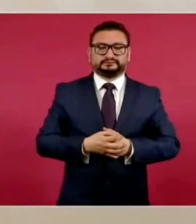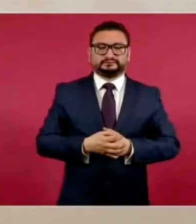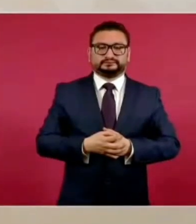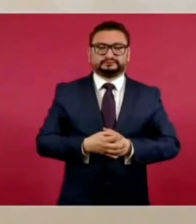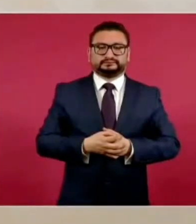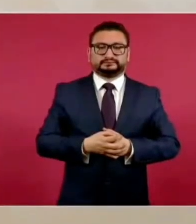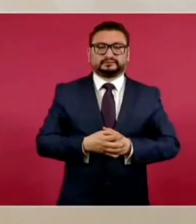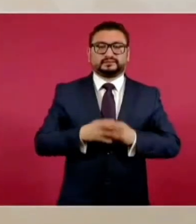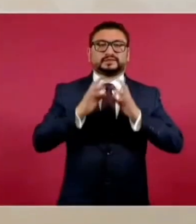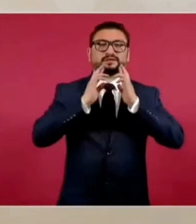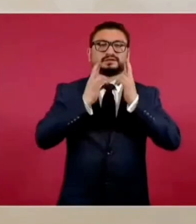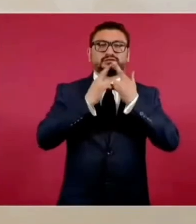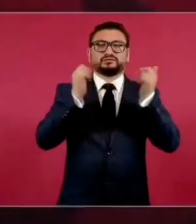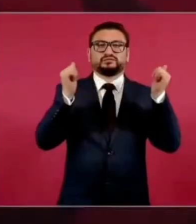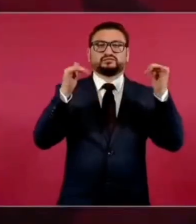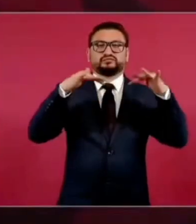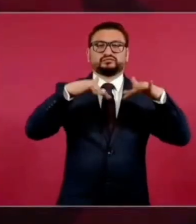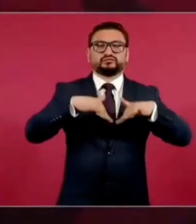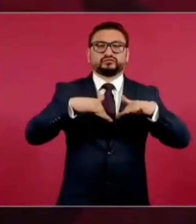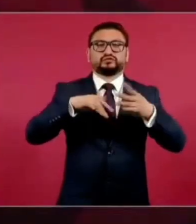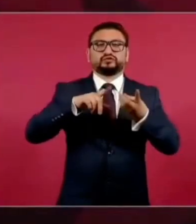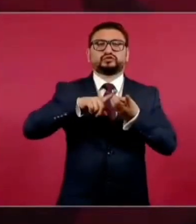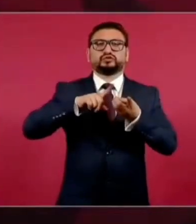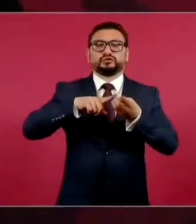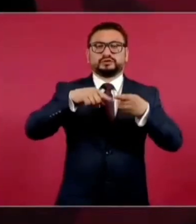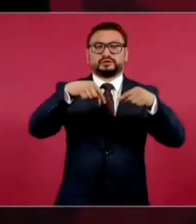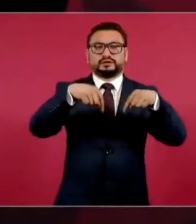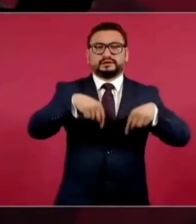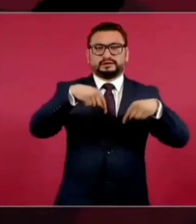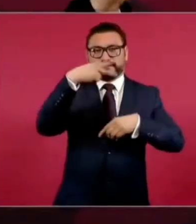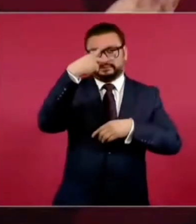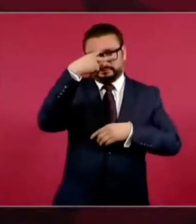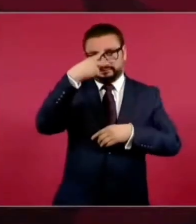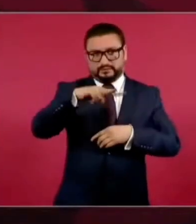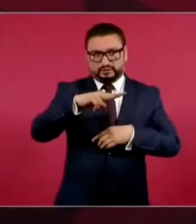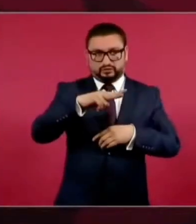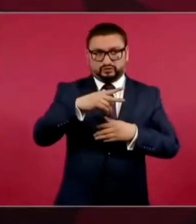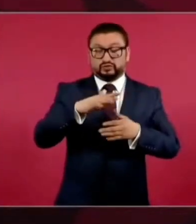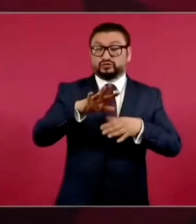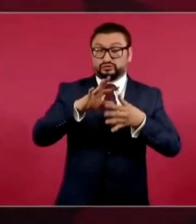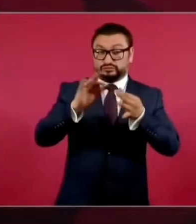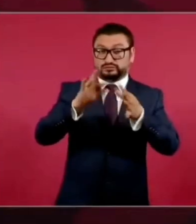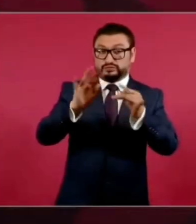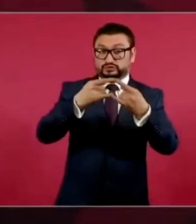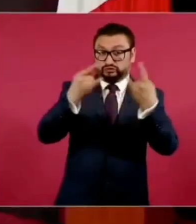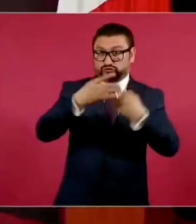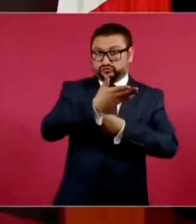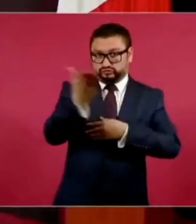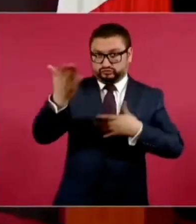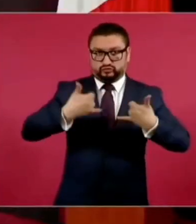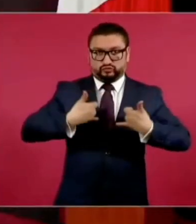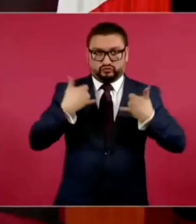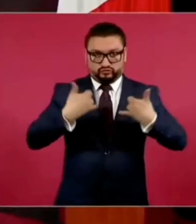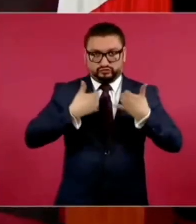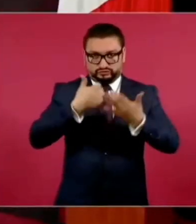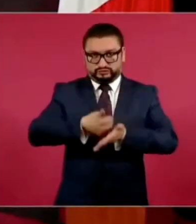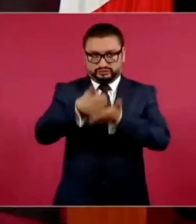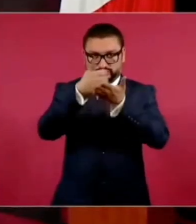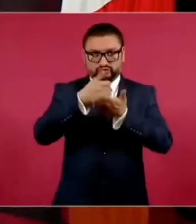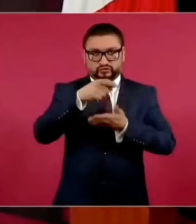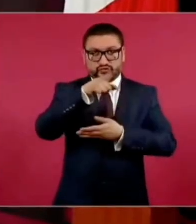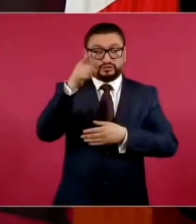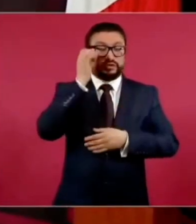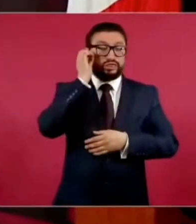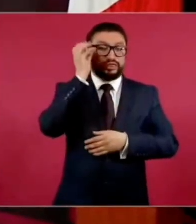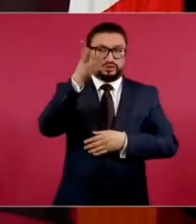una reunión a celebrarse en México, todo esto por los jóvenes, que ayuda mucho, porque se